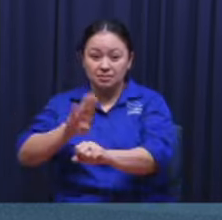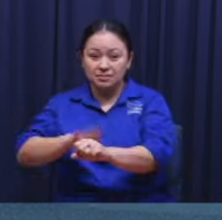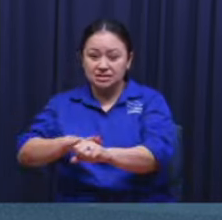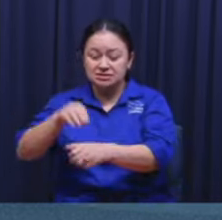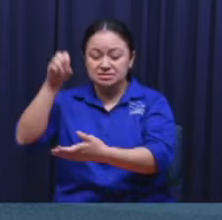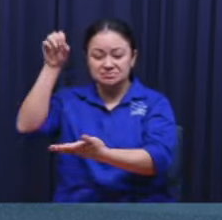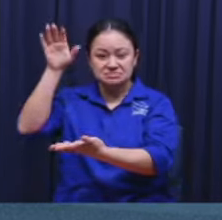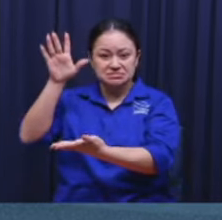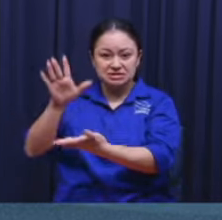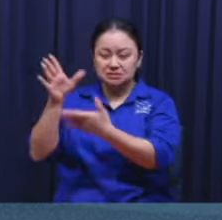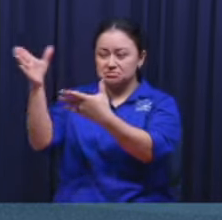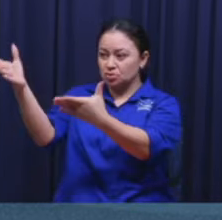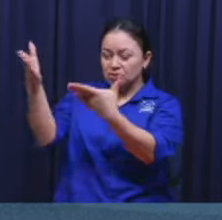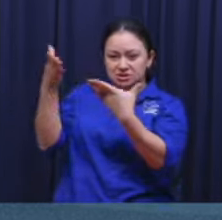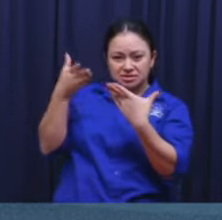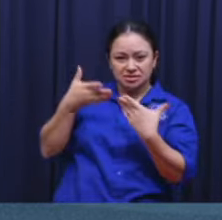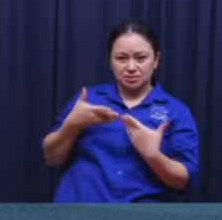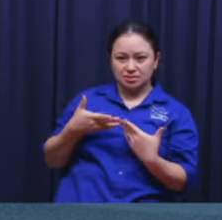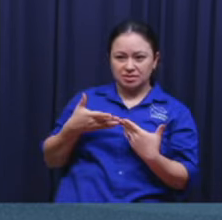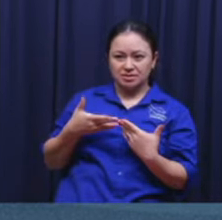18,